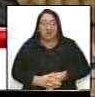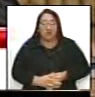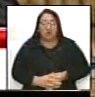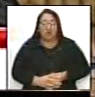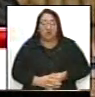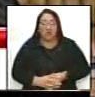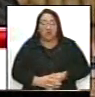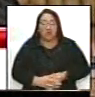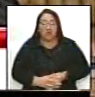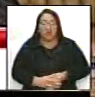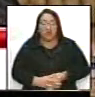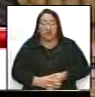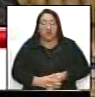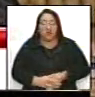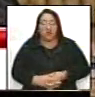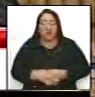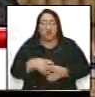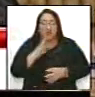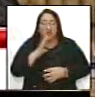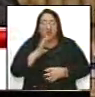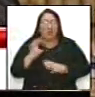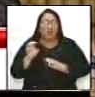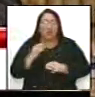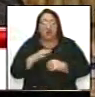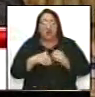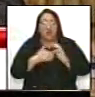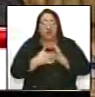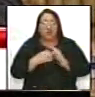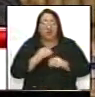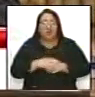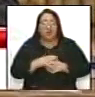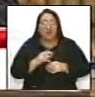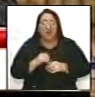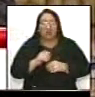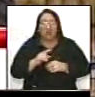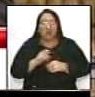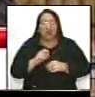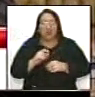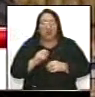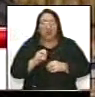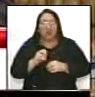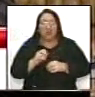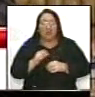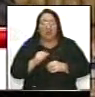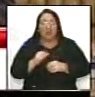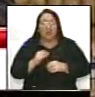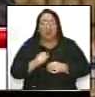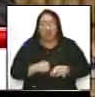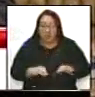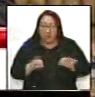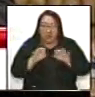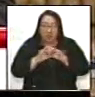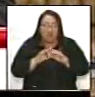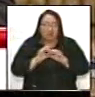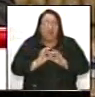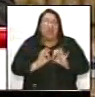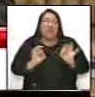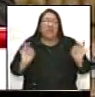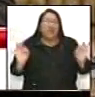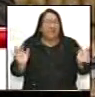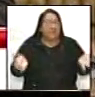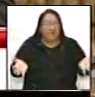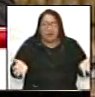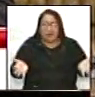haciendo y resaltando el tema de los molinos, 30 años de impunidad. ¿Qué es esto? O sea